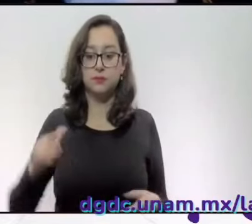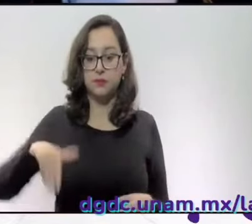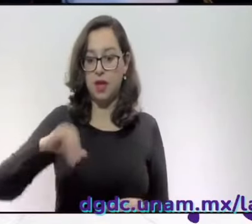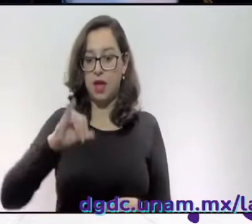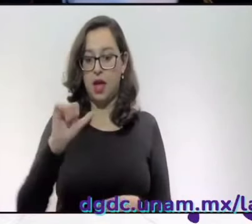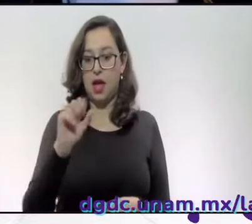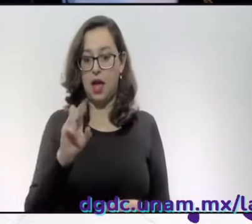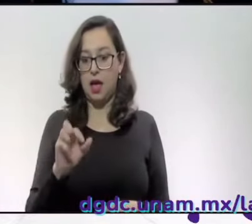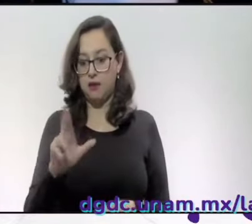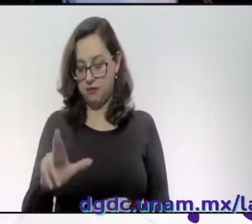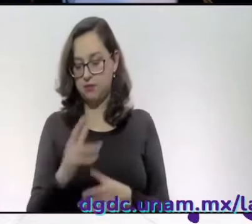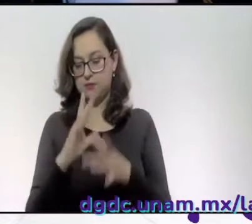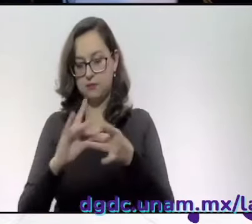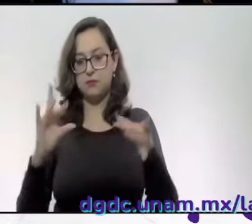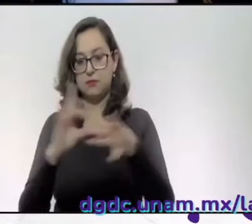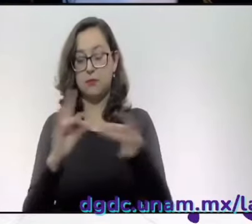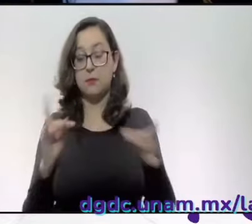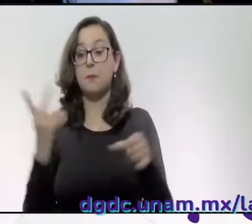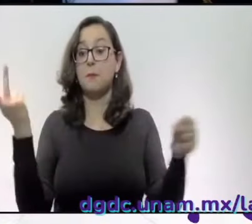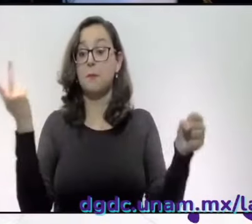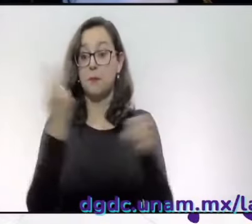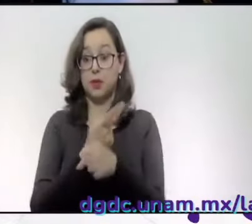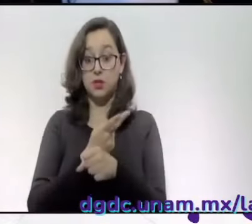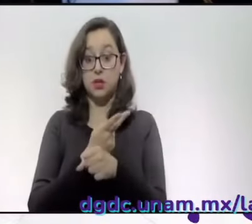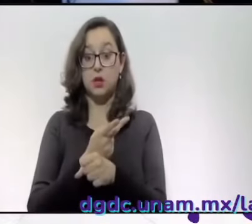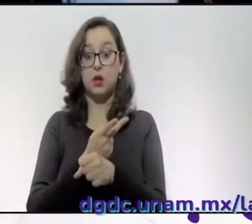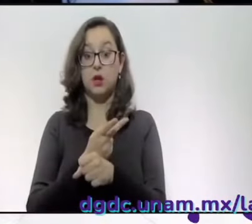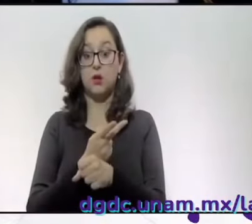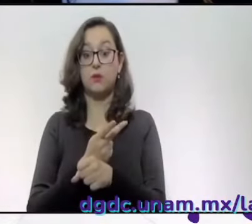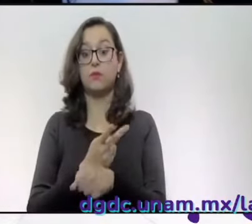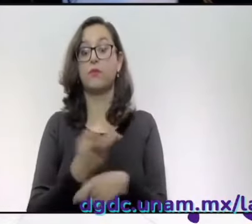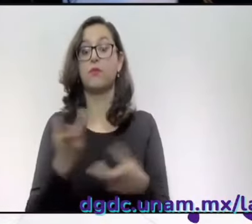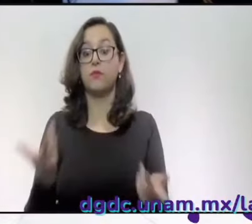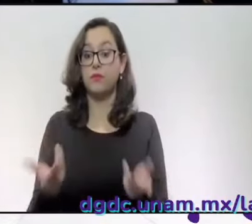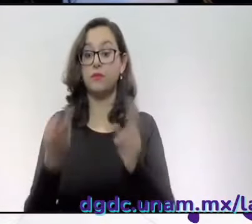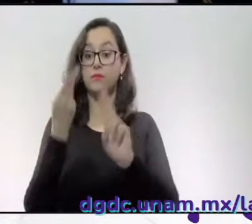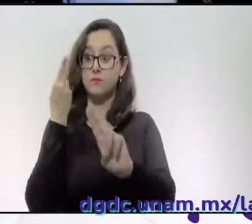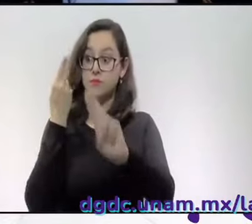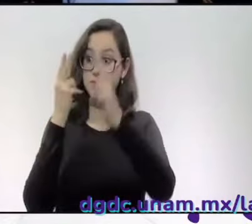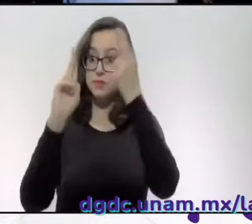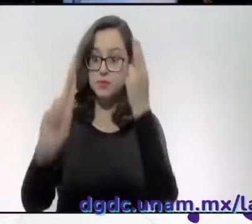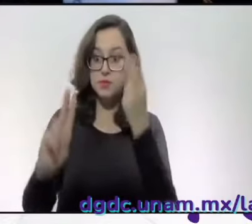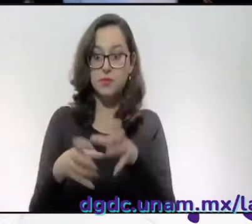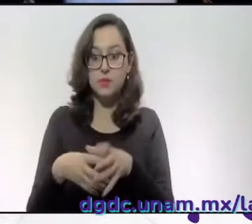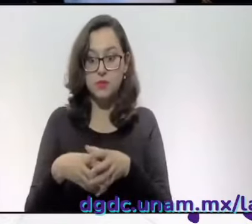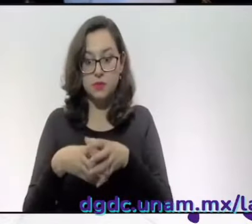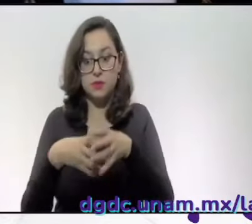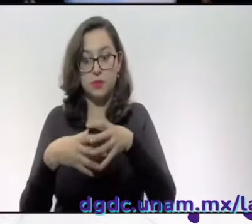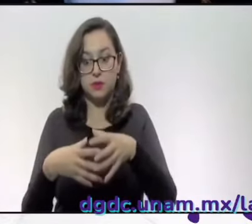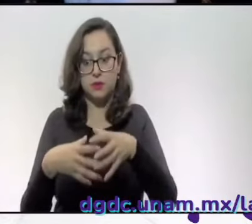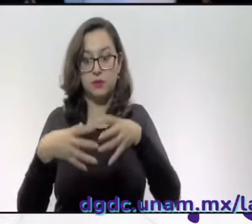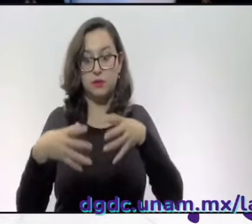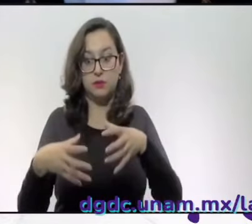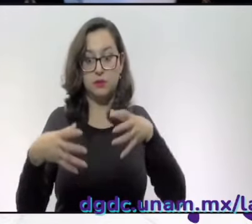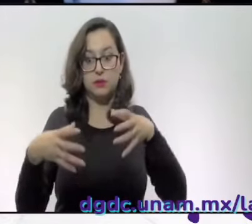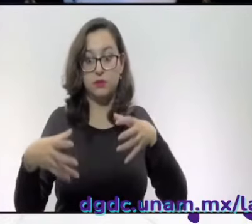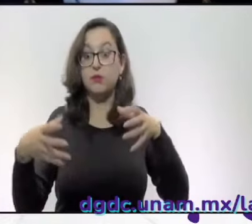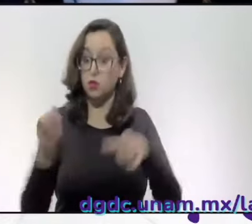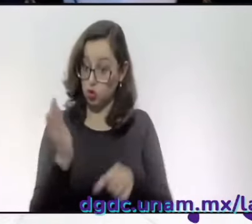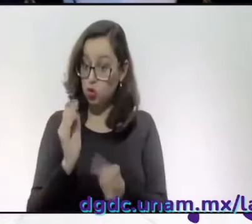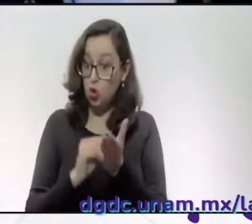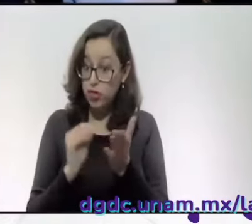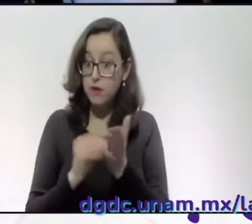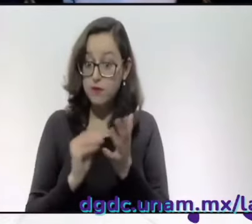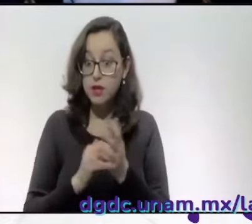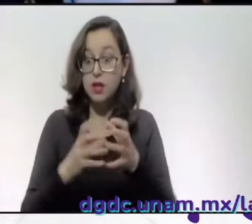la velocidad a la que se expande el universo hoy en día, que se llama la constante Hubble, que te dice qué tan rápido se está expandiendo el universo hoy, es muy fácil,